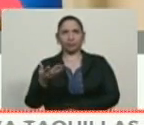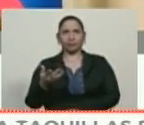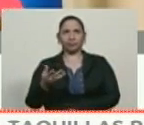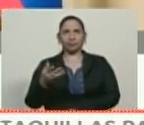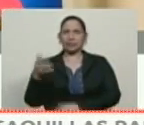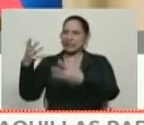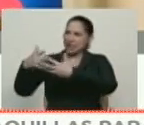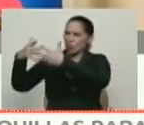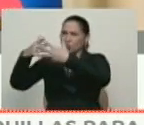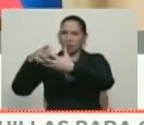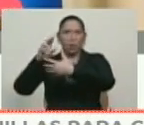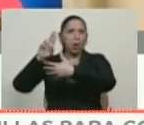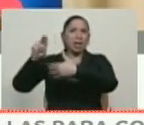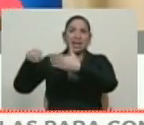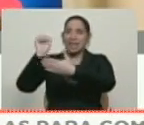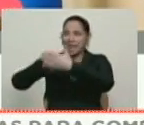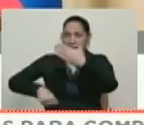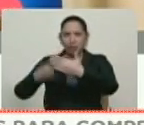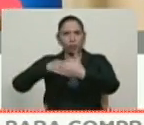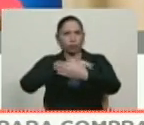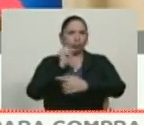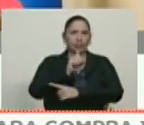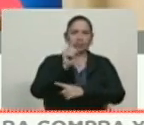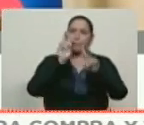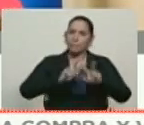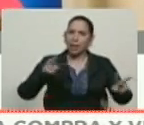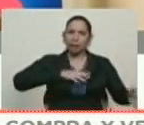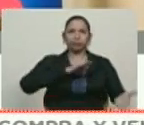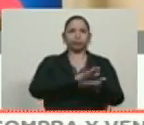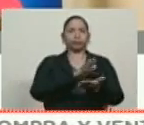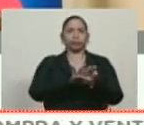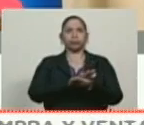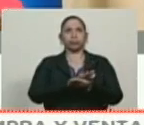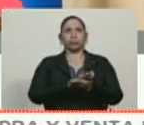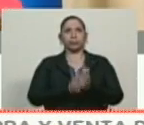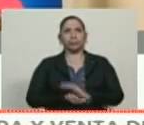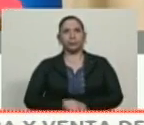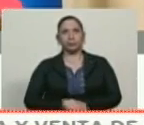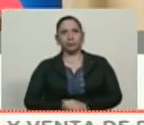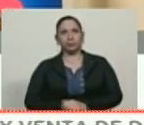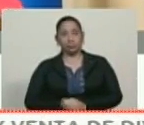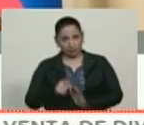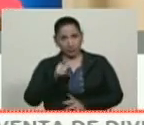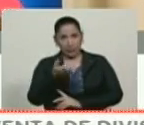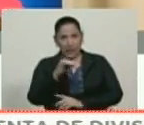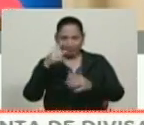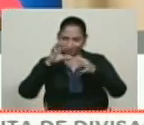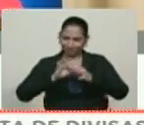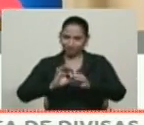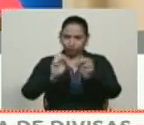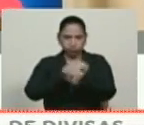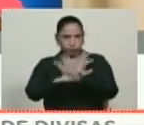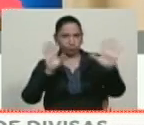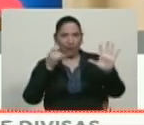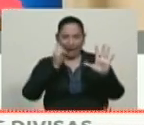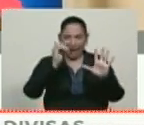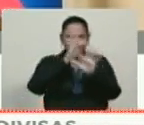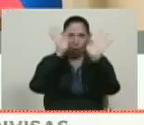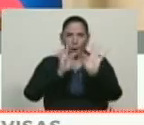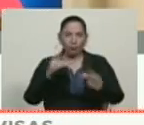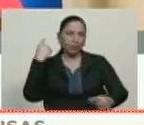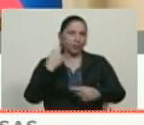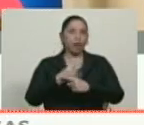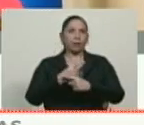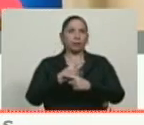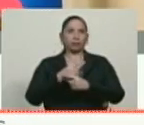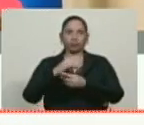nadie. Nosotros necesitamos paz, estabilidad y tranquilidad. Y ahí está la certeza de que estos son los mecanismos que